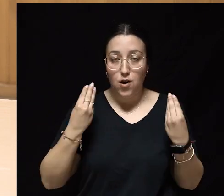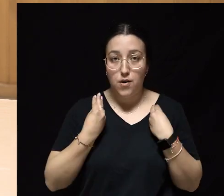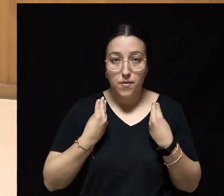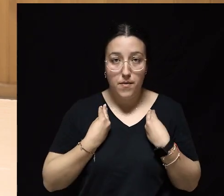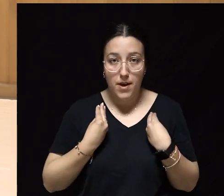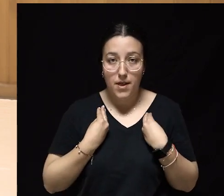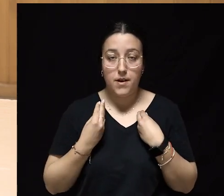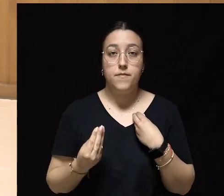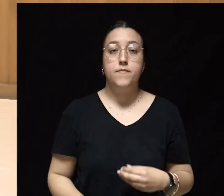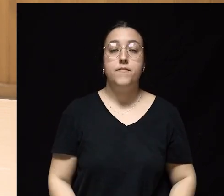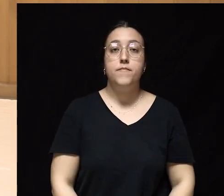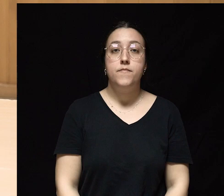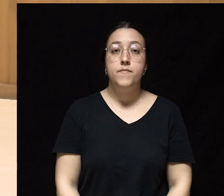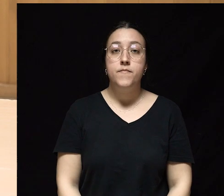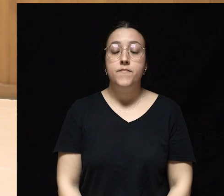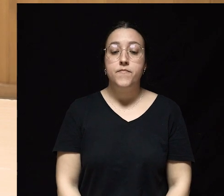base no